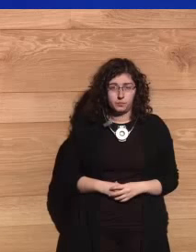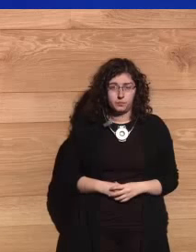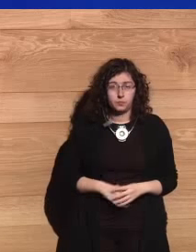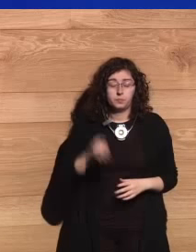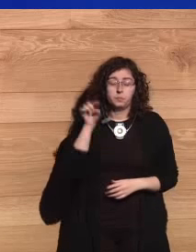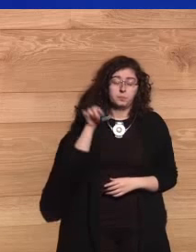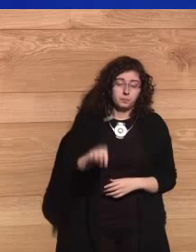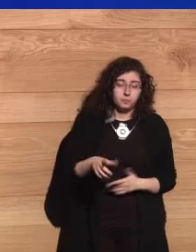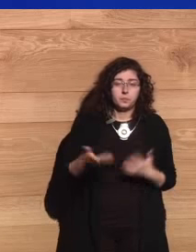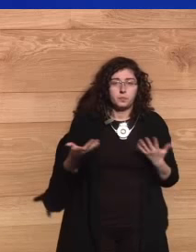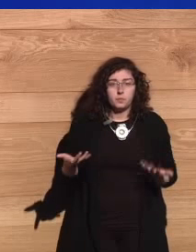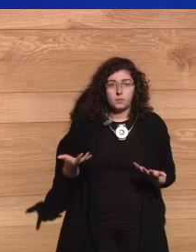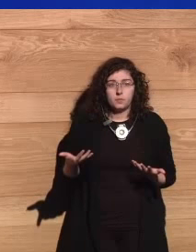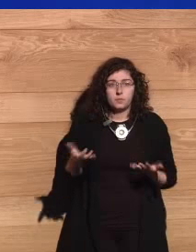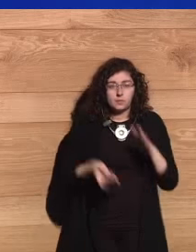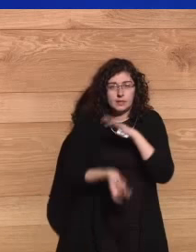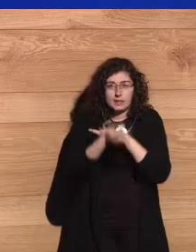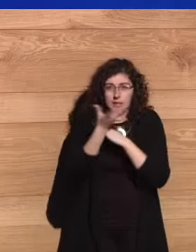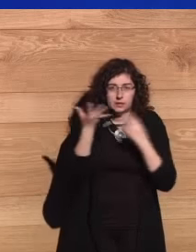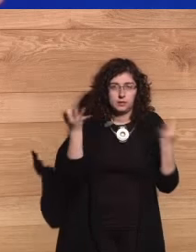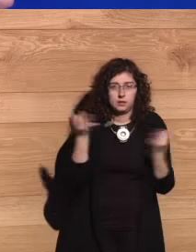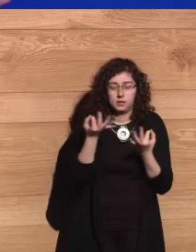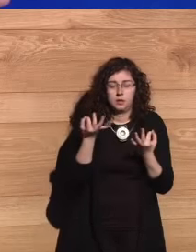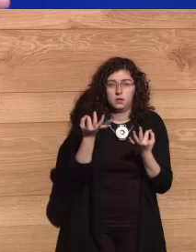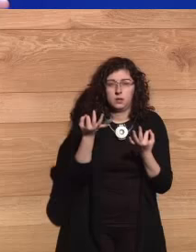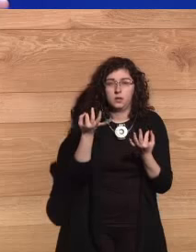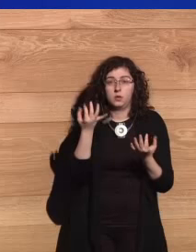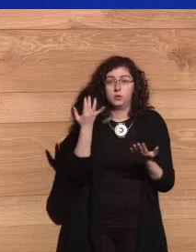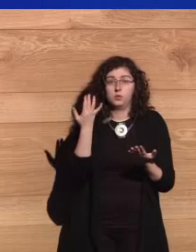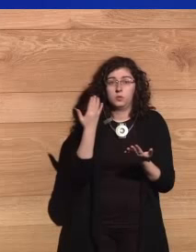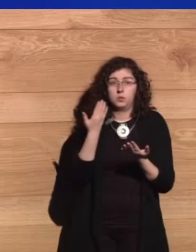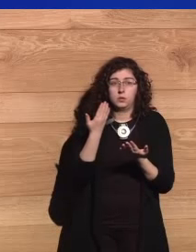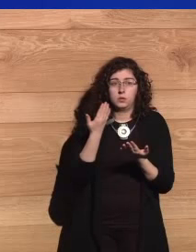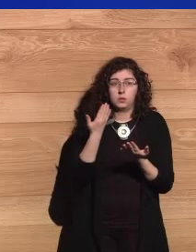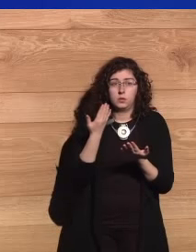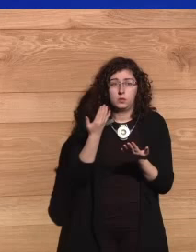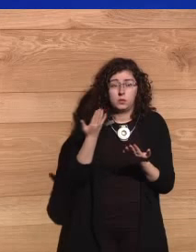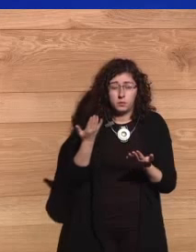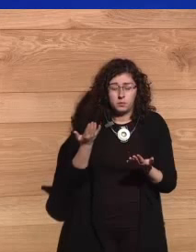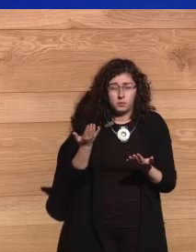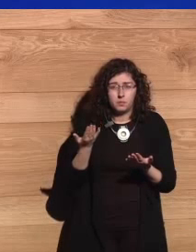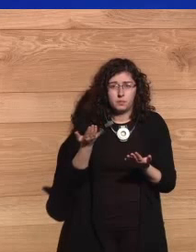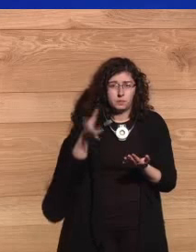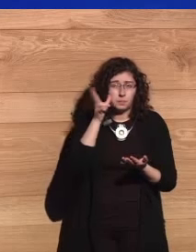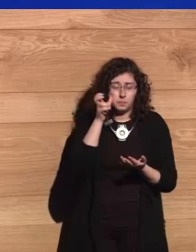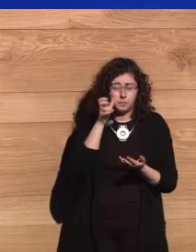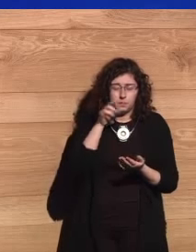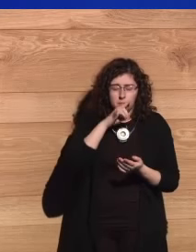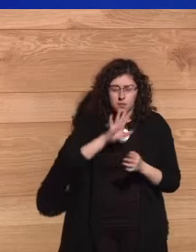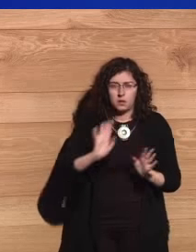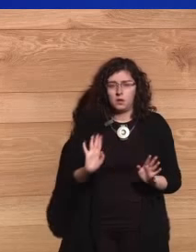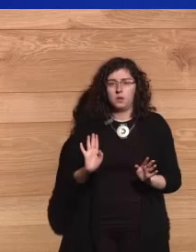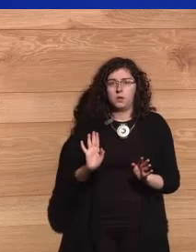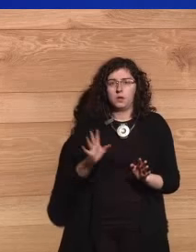esto engendra y conlleva una serie de artículos llenos de